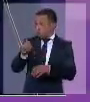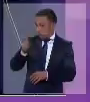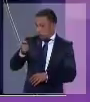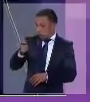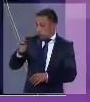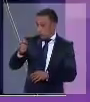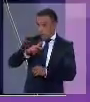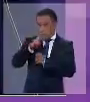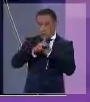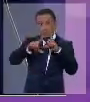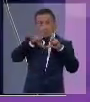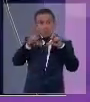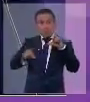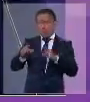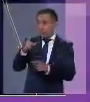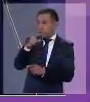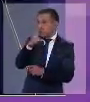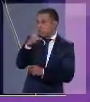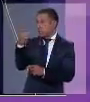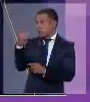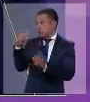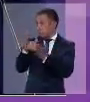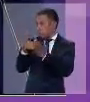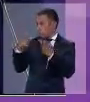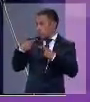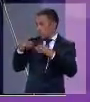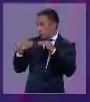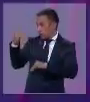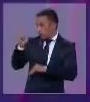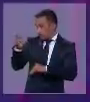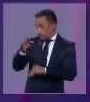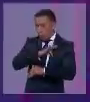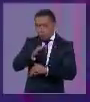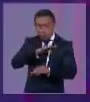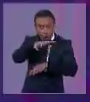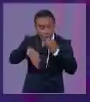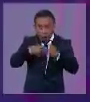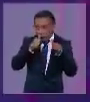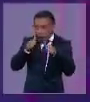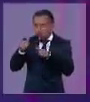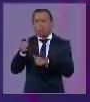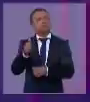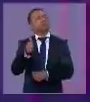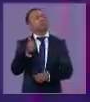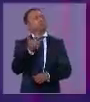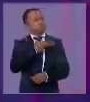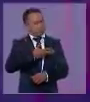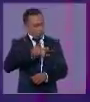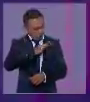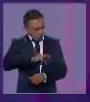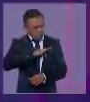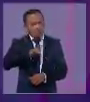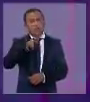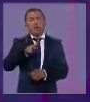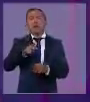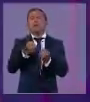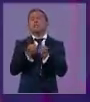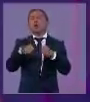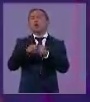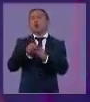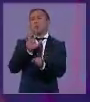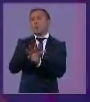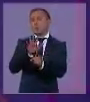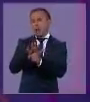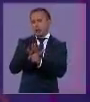de 100 y pico de millones? Hay capacidad tecnológica de hacerlo y el Seguro Popular es un buen ejemplo. El Seguro Popular, que Andrés Manuel ha